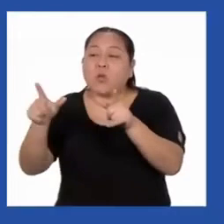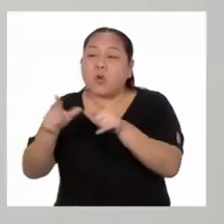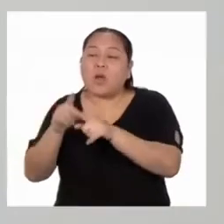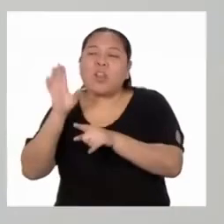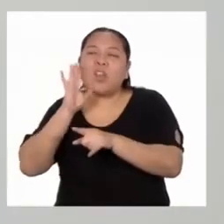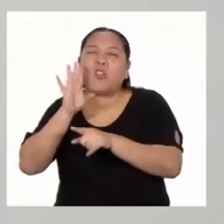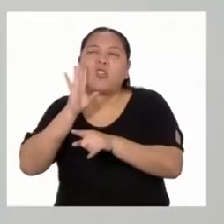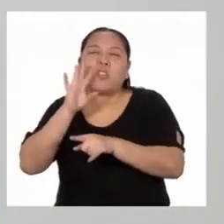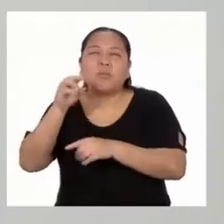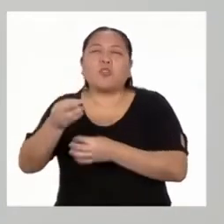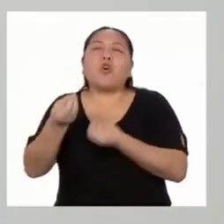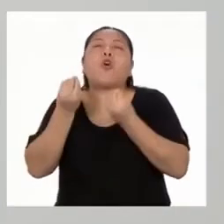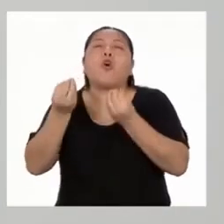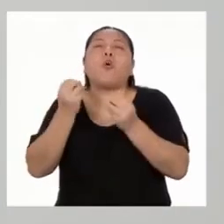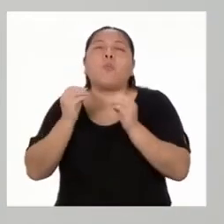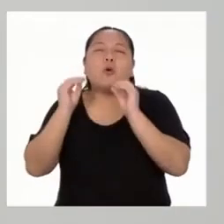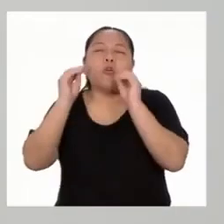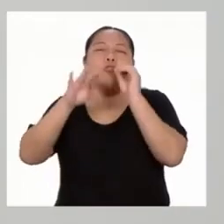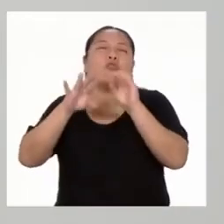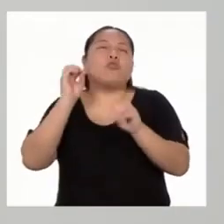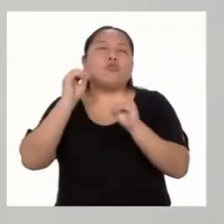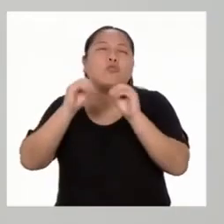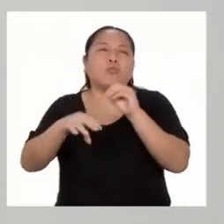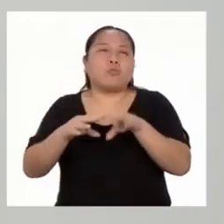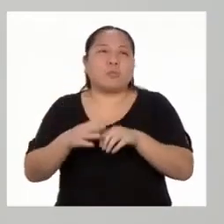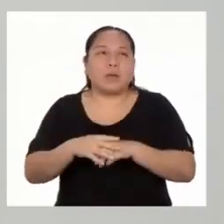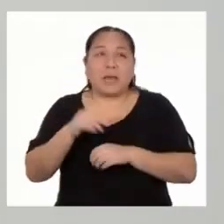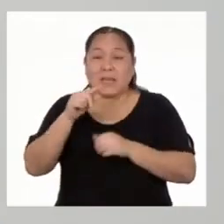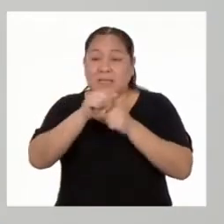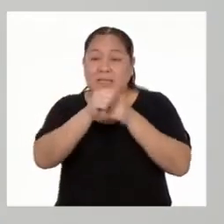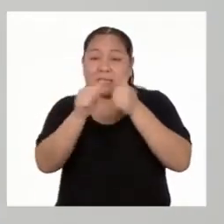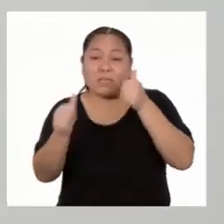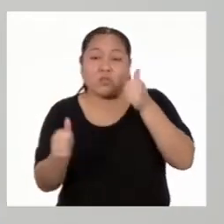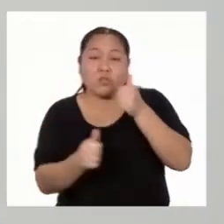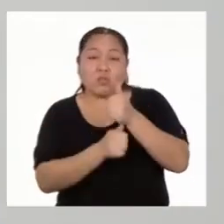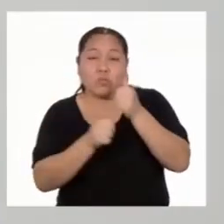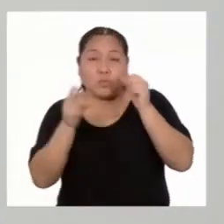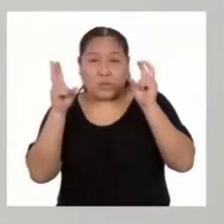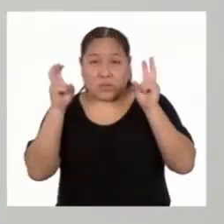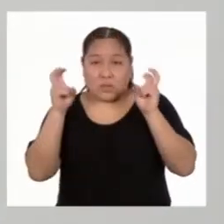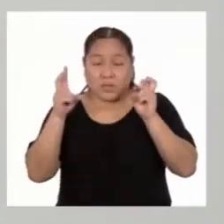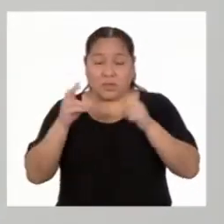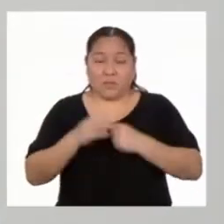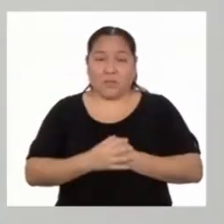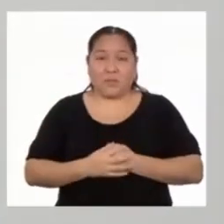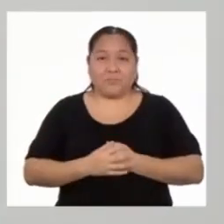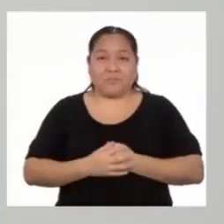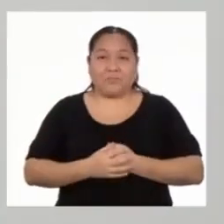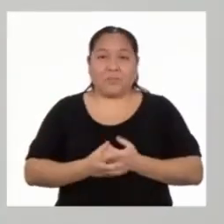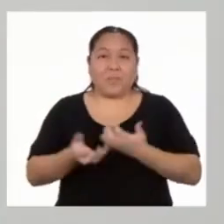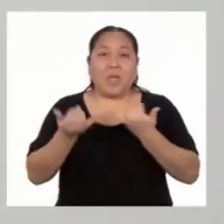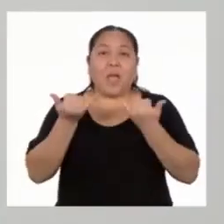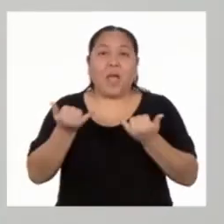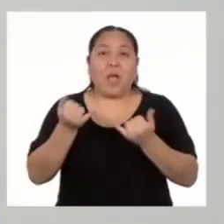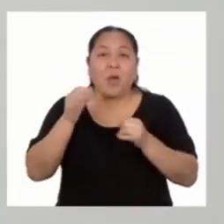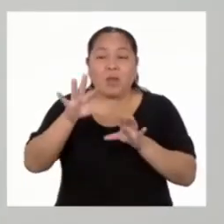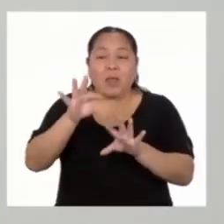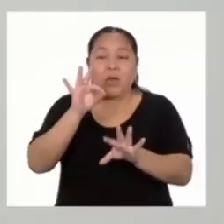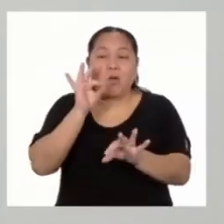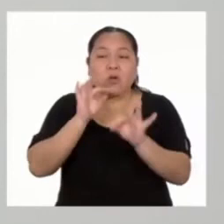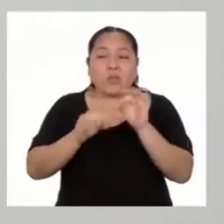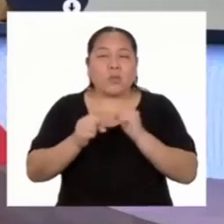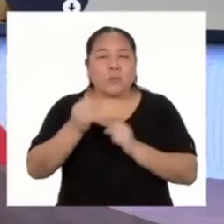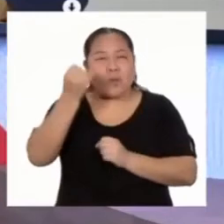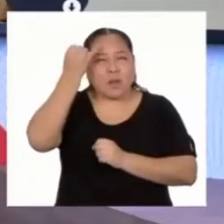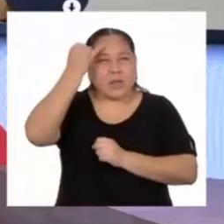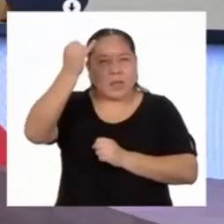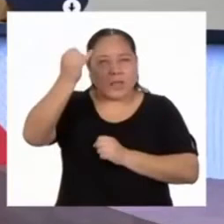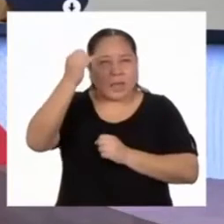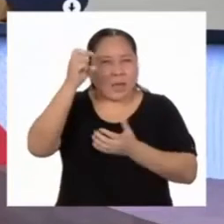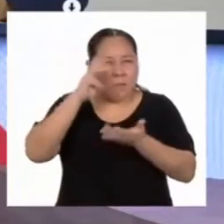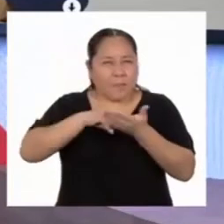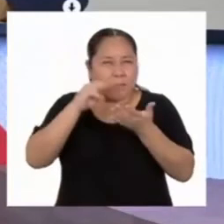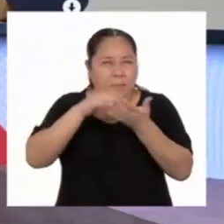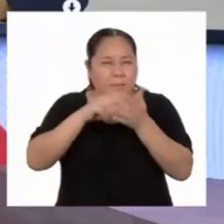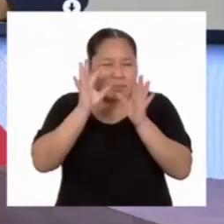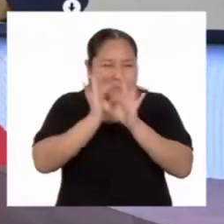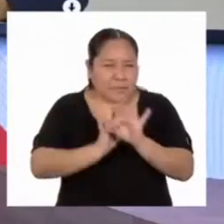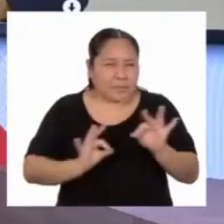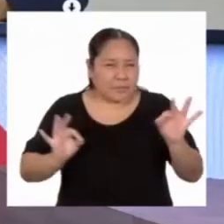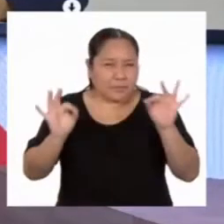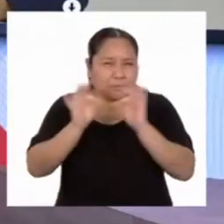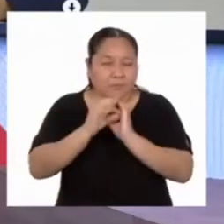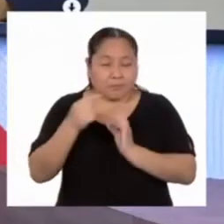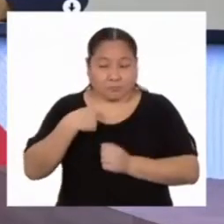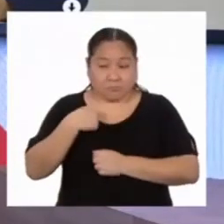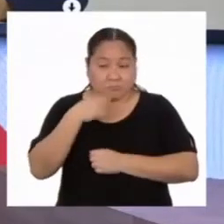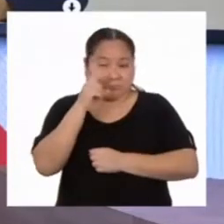agua. Ese es el subtema. Ahora identifiquemos la idea principal. Por lo que